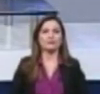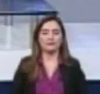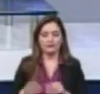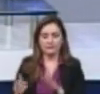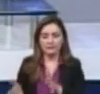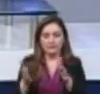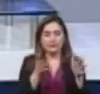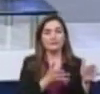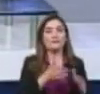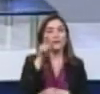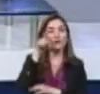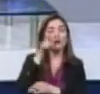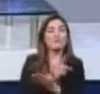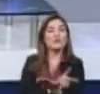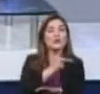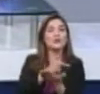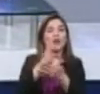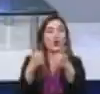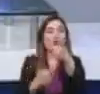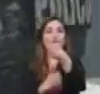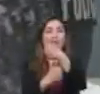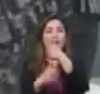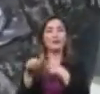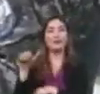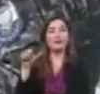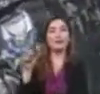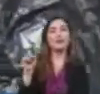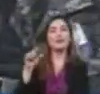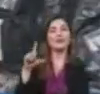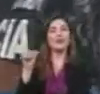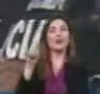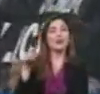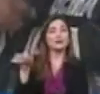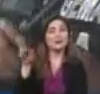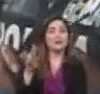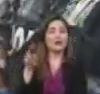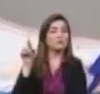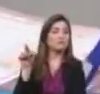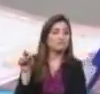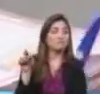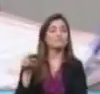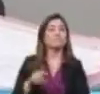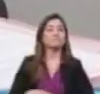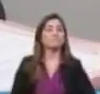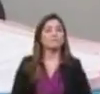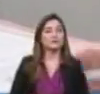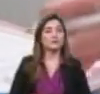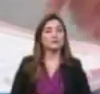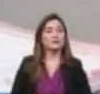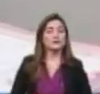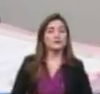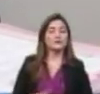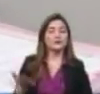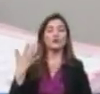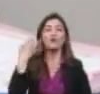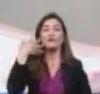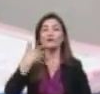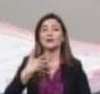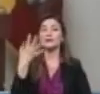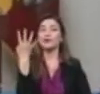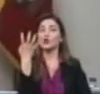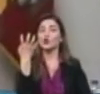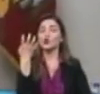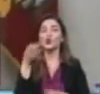El fiscal de Pichincha subrogante, Fabián Salazar, revocó el dictamen abstentivo que se emitió el pasado 14 de febrero a